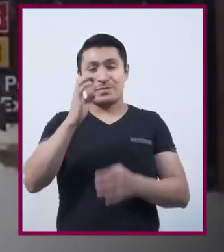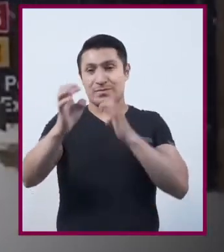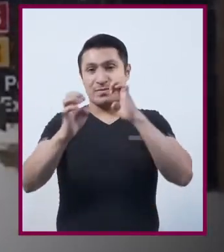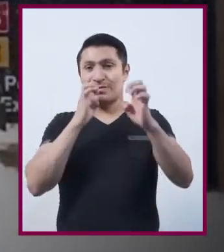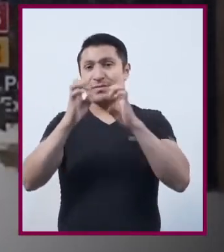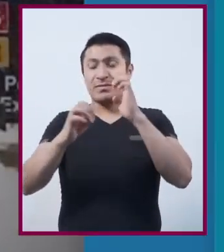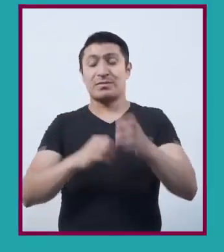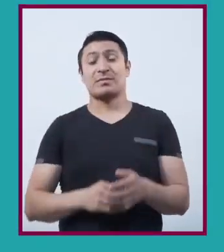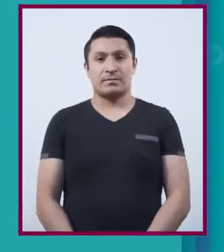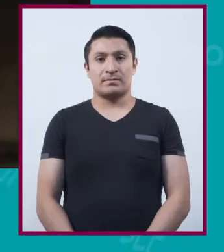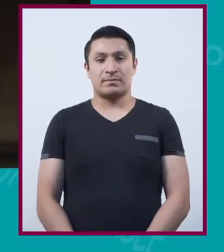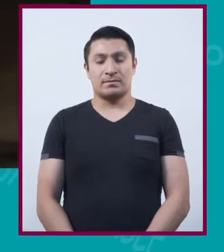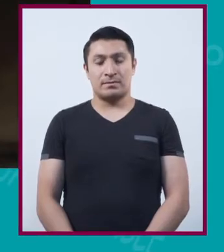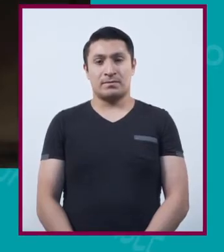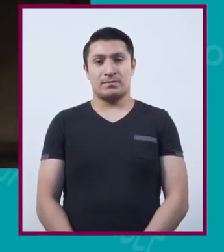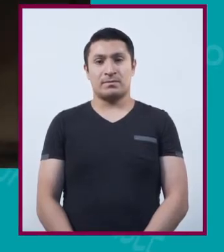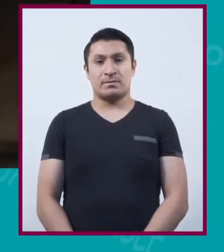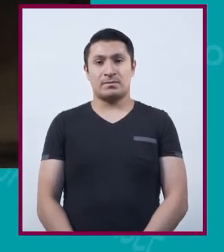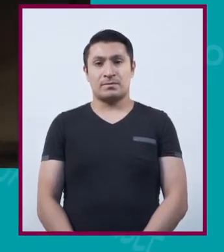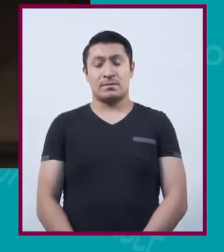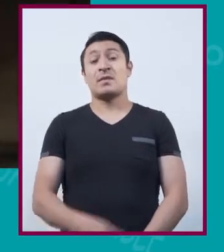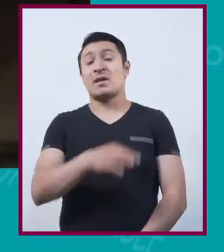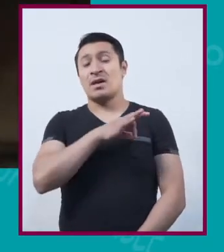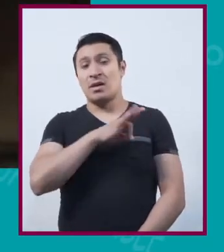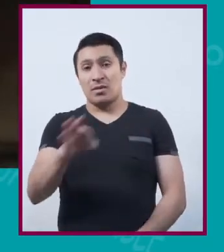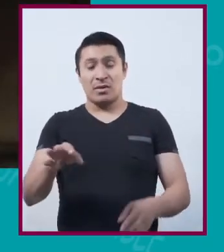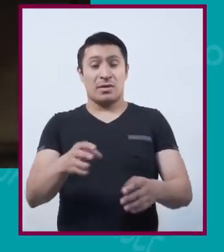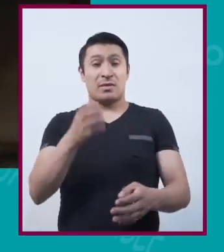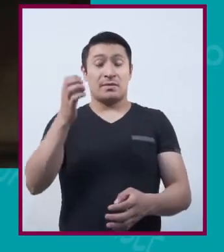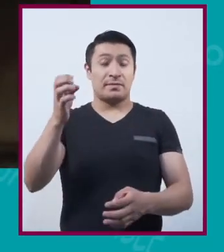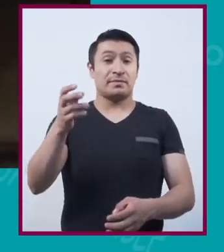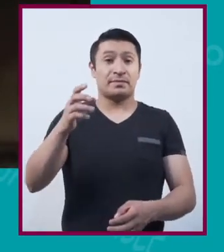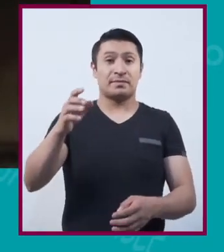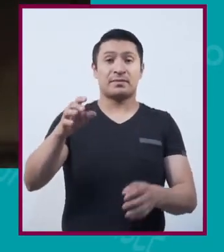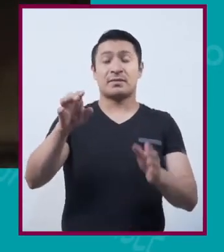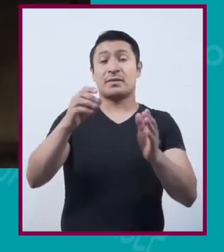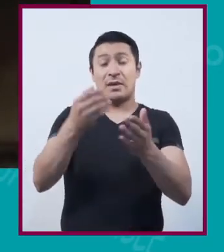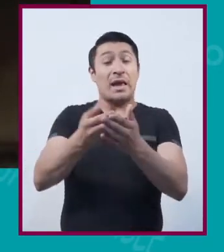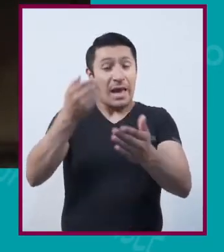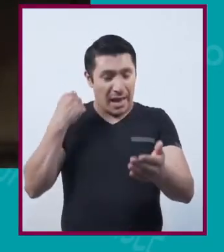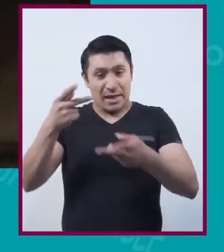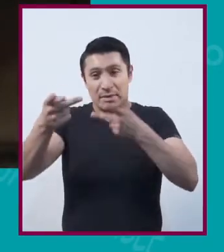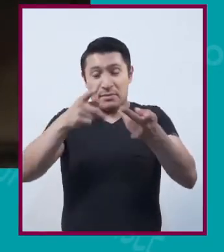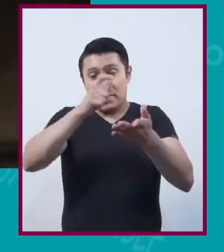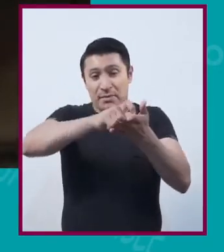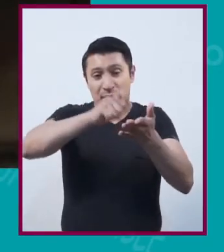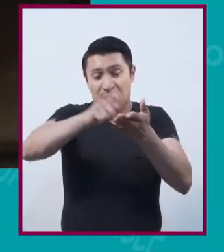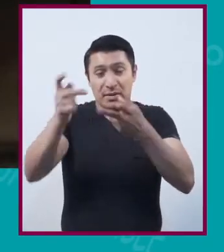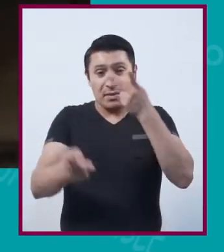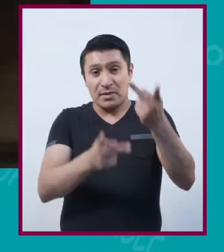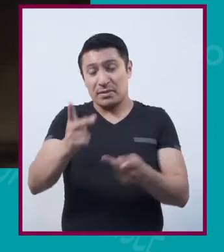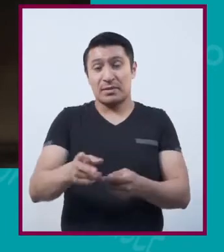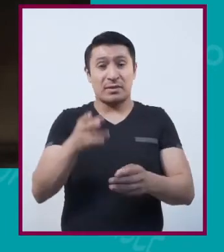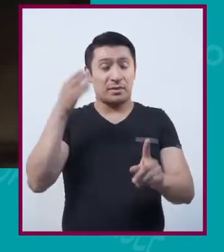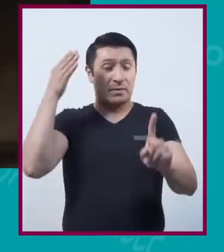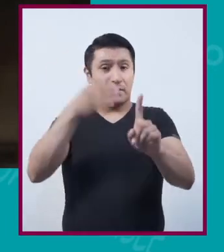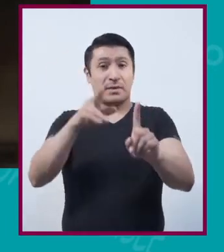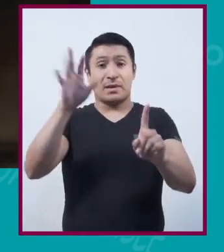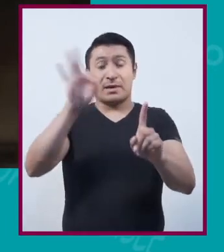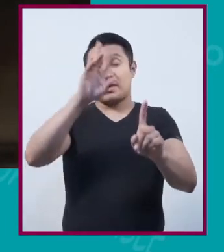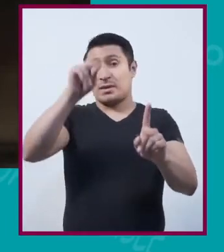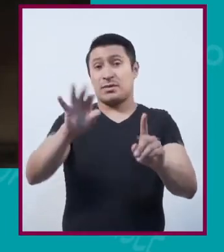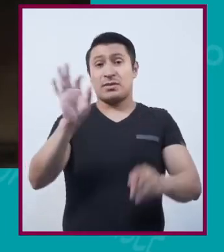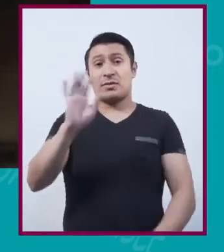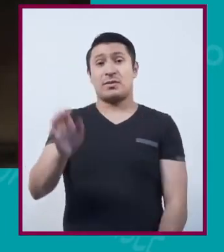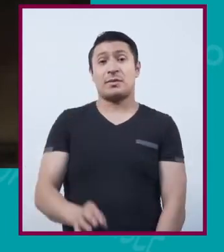las entrevistas. Entre otros tipos pueden ser dirigidas, si se preparan las preguntas previamente, o no dirigidas, si las preguntas